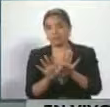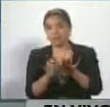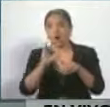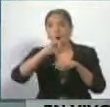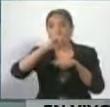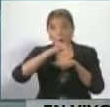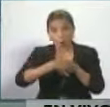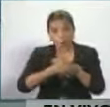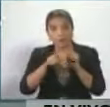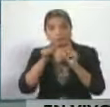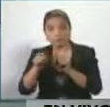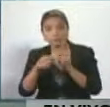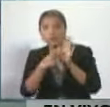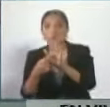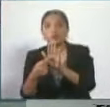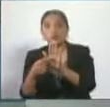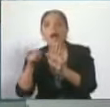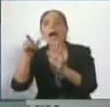Bueno,